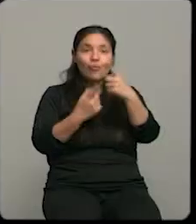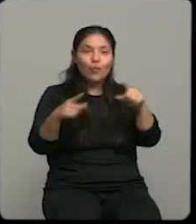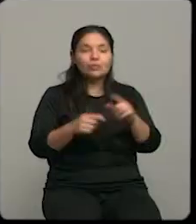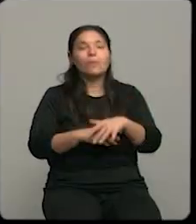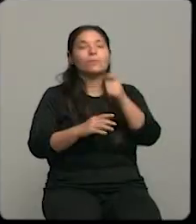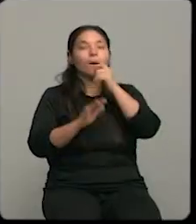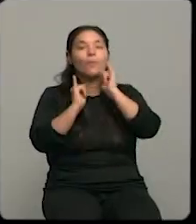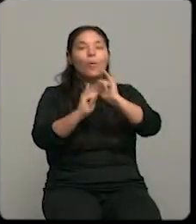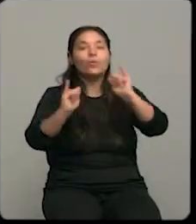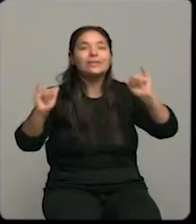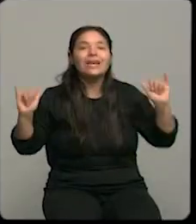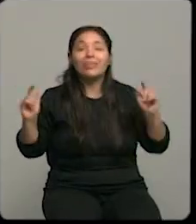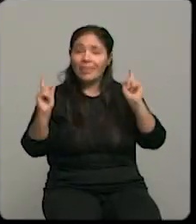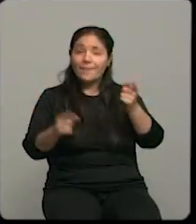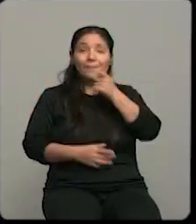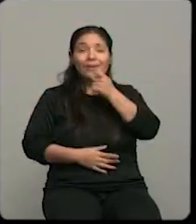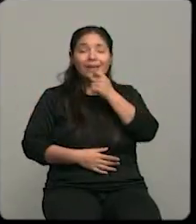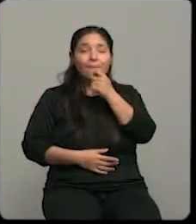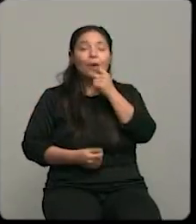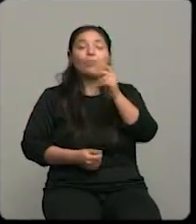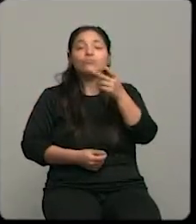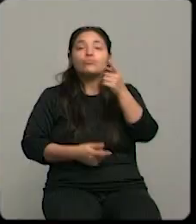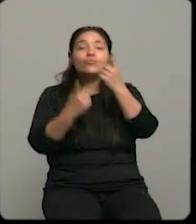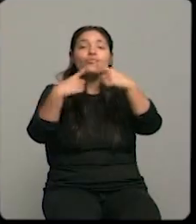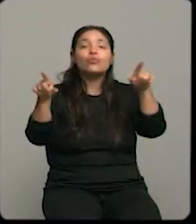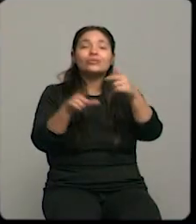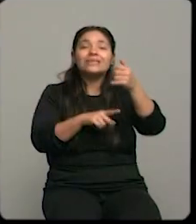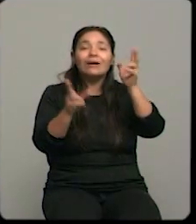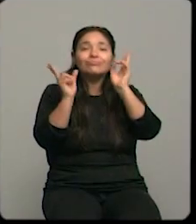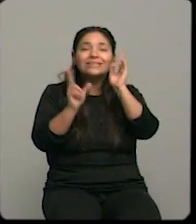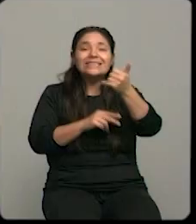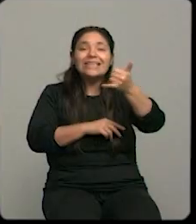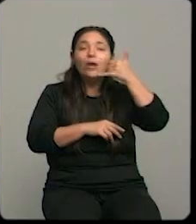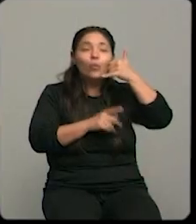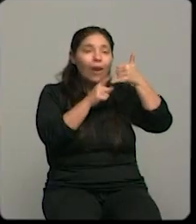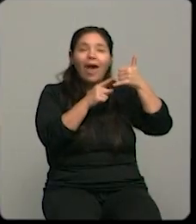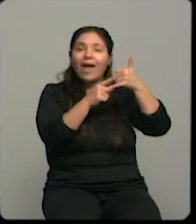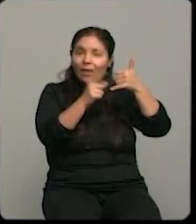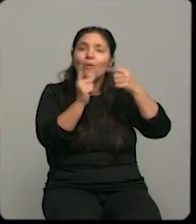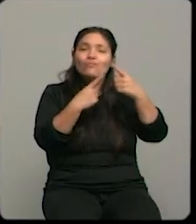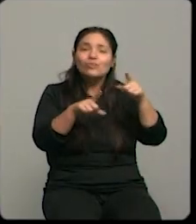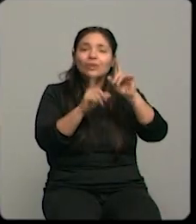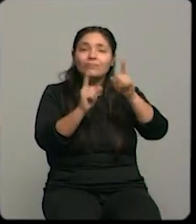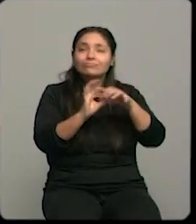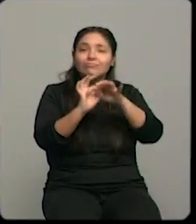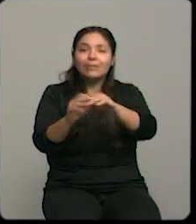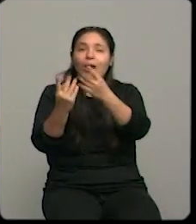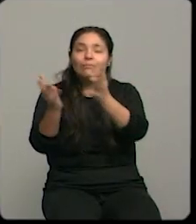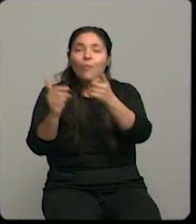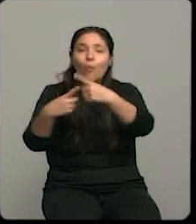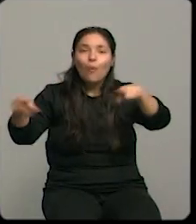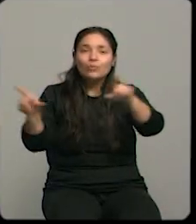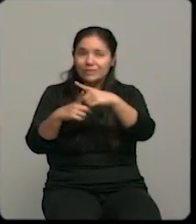comerciales, ringtone, de hecho, hay conciertos dedicados a los ringtones. Hoy ya no están tan de moda, pero hubo un momento donde los ringtones eran parte del